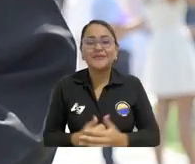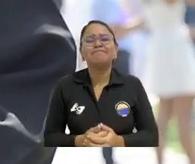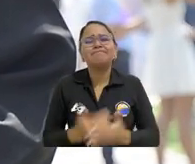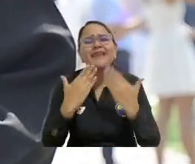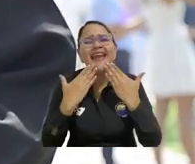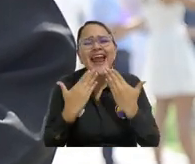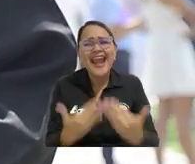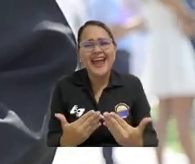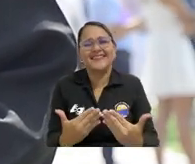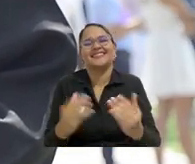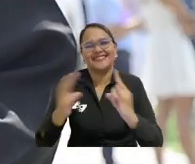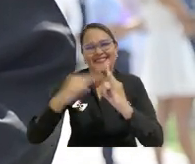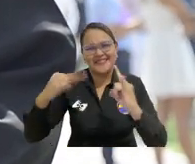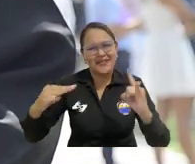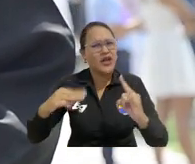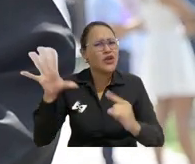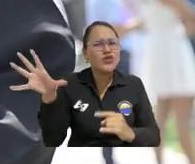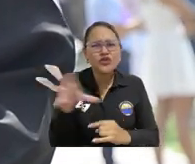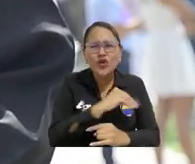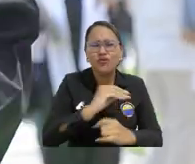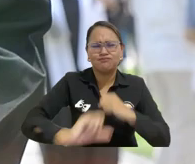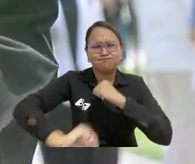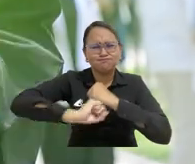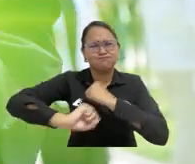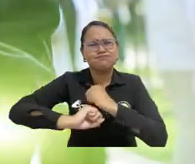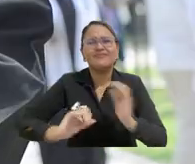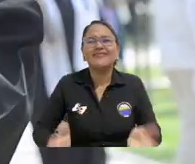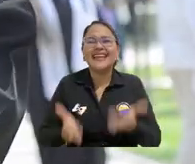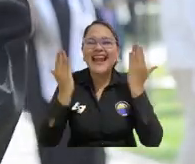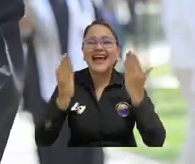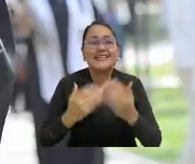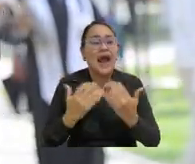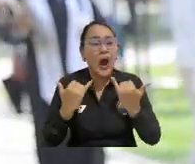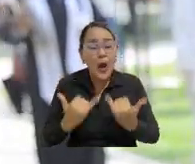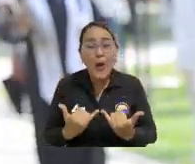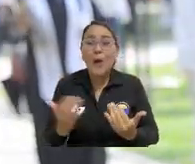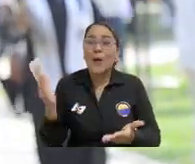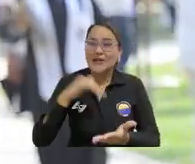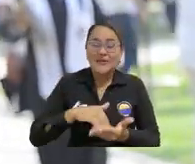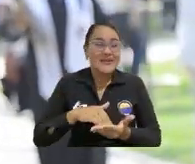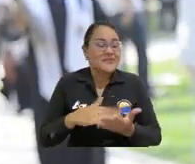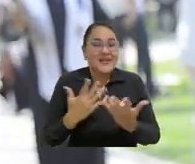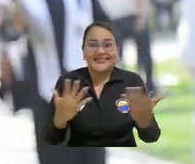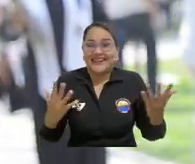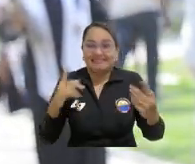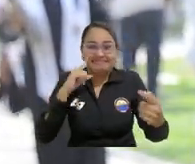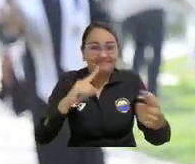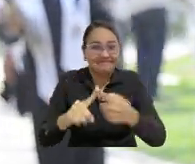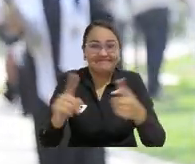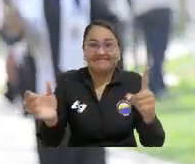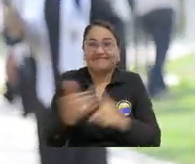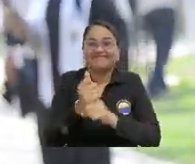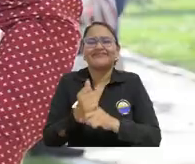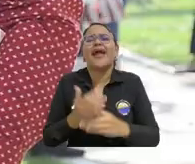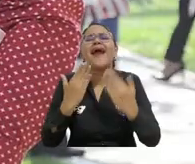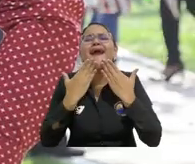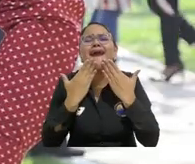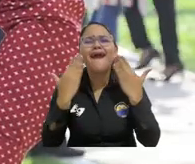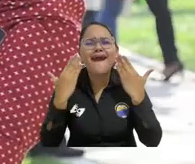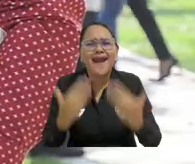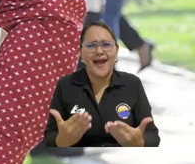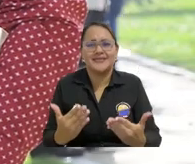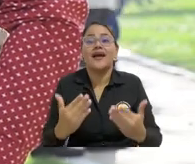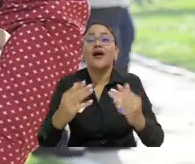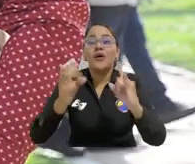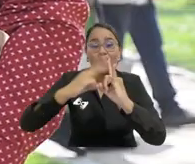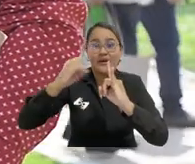la Universidad del Magdalena por permitirme una vez más disfrutar de esta alegría, de esta emoción. Darle